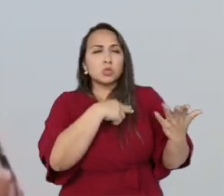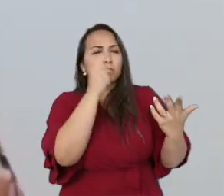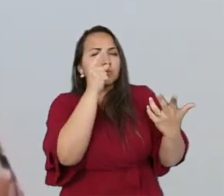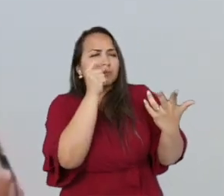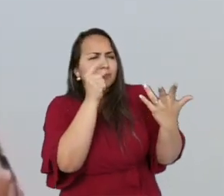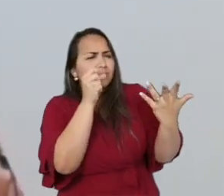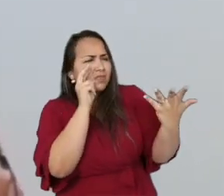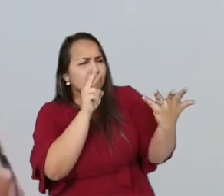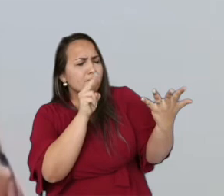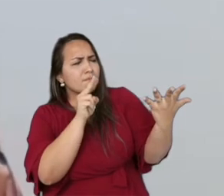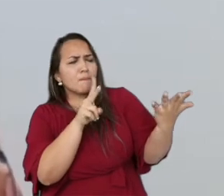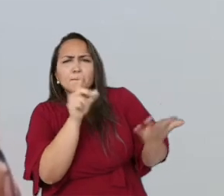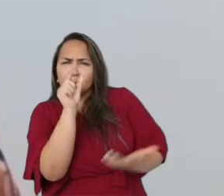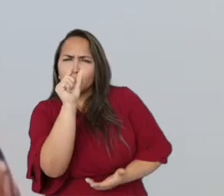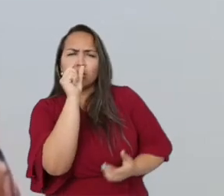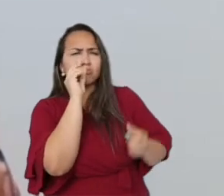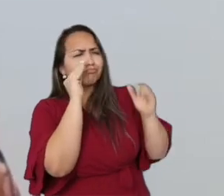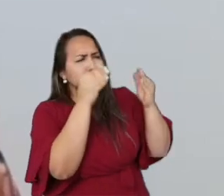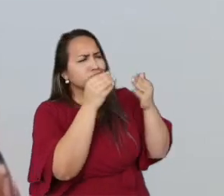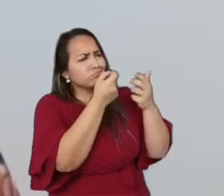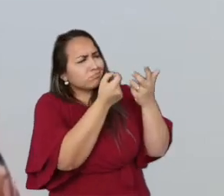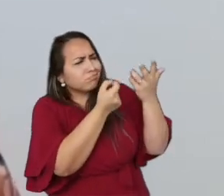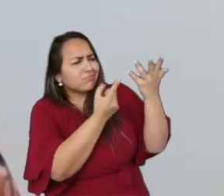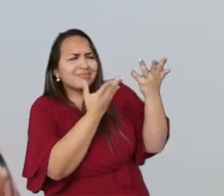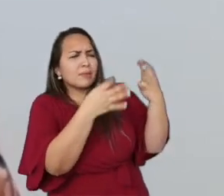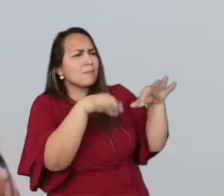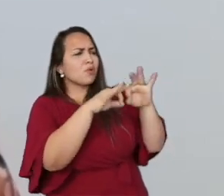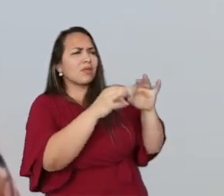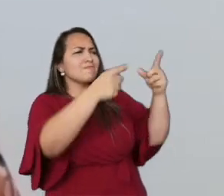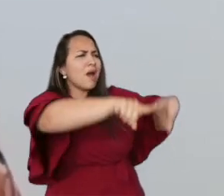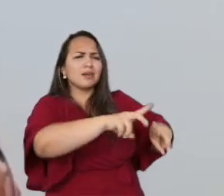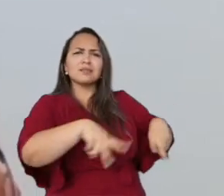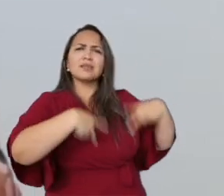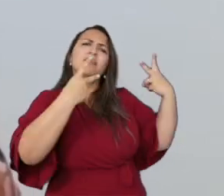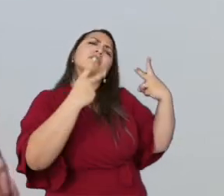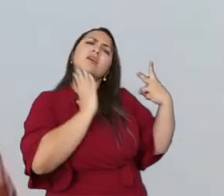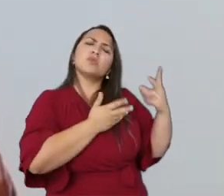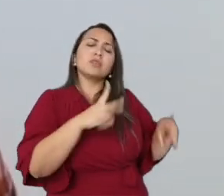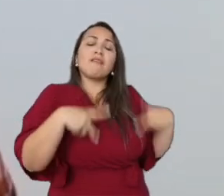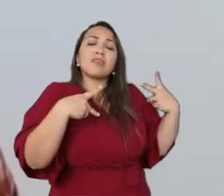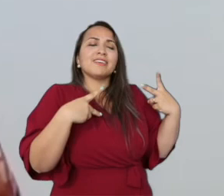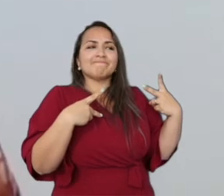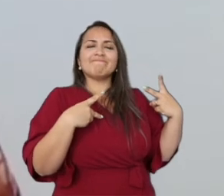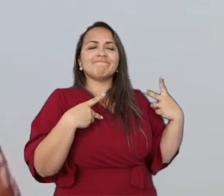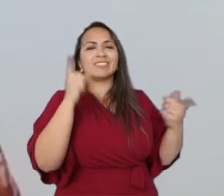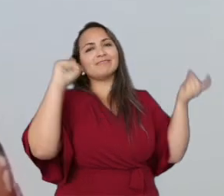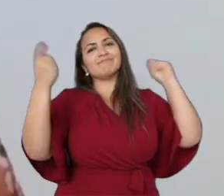fijáramos, aunque sea un poquito, en las cosas que en esta vida se dan, nuestra vida sería